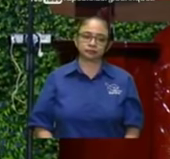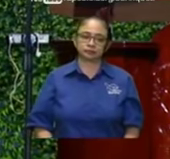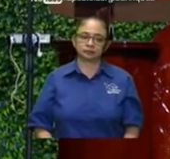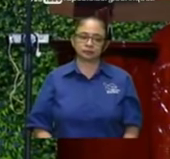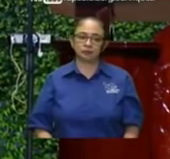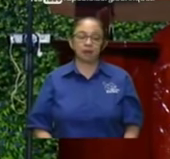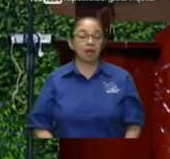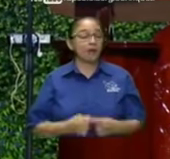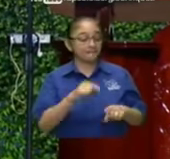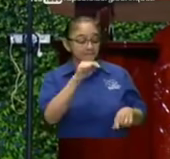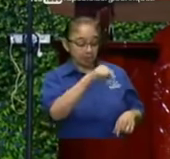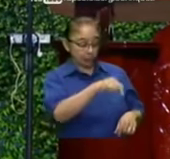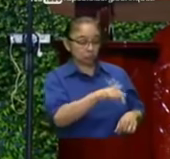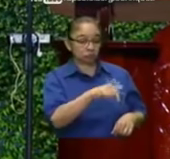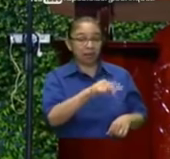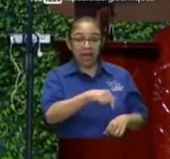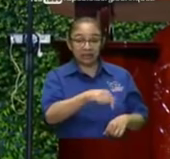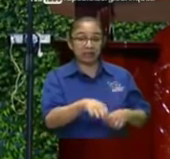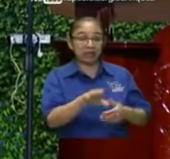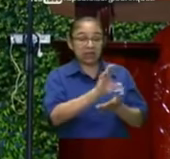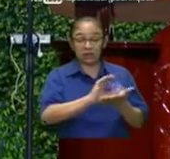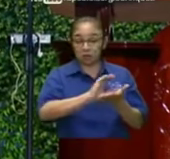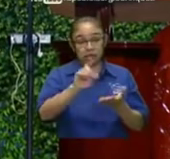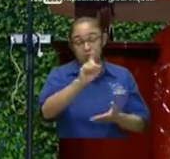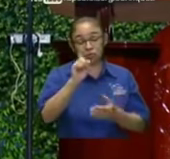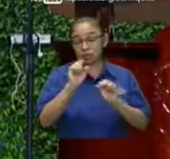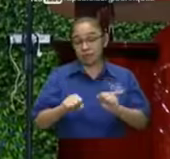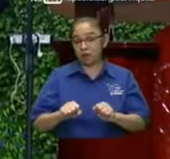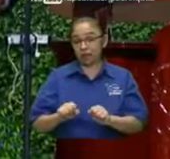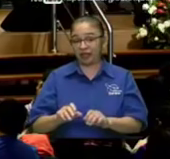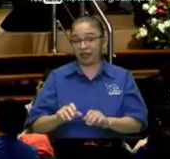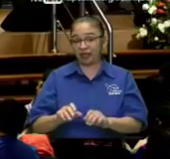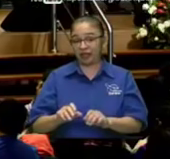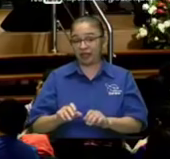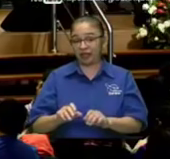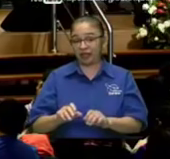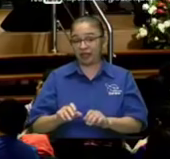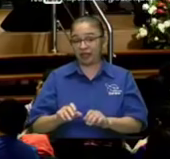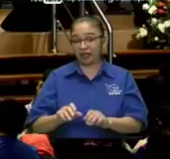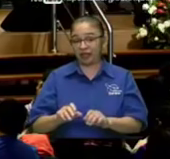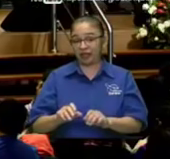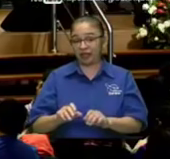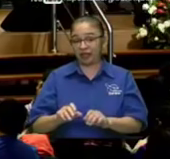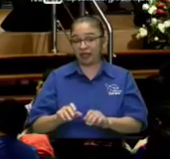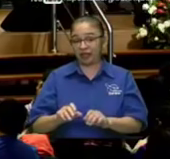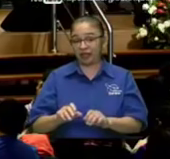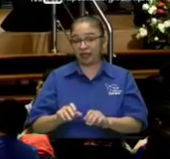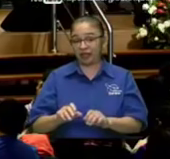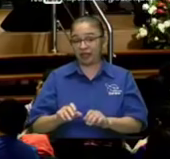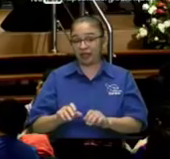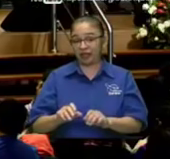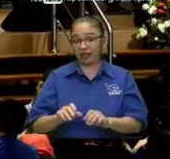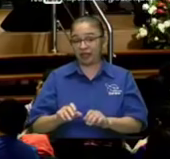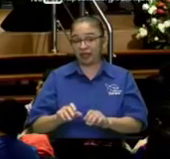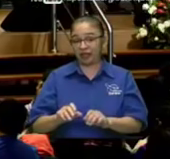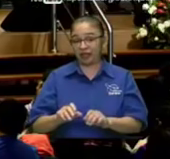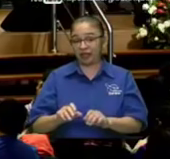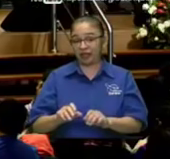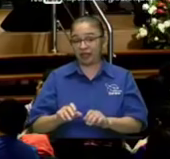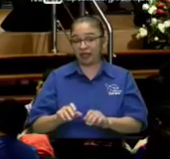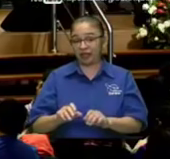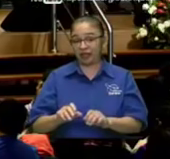Sí, pero aquí no. Porque esto es una cuestión de jurisdicción, de autoridad. Aquí no. Usted